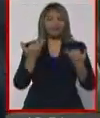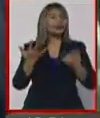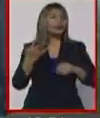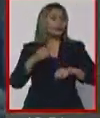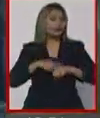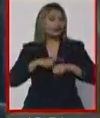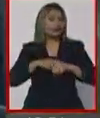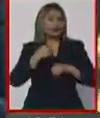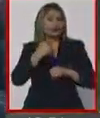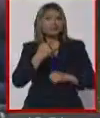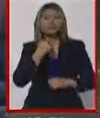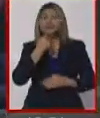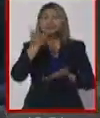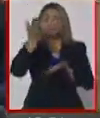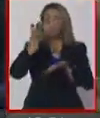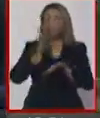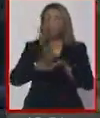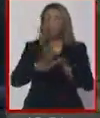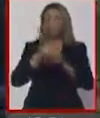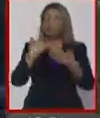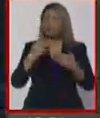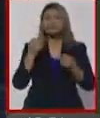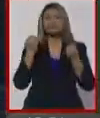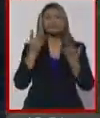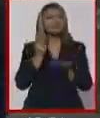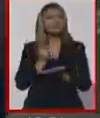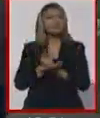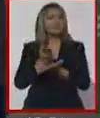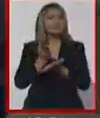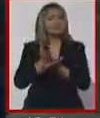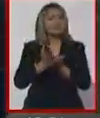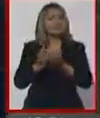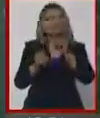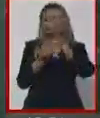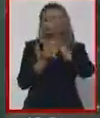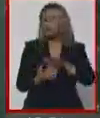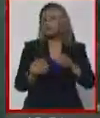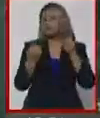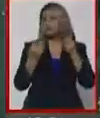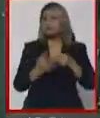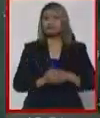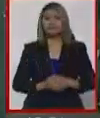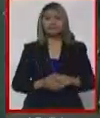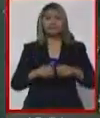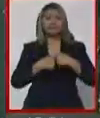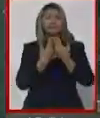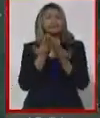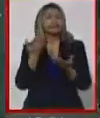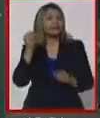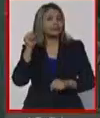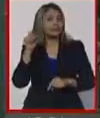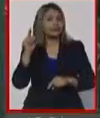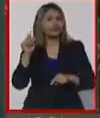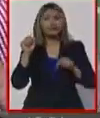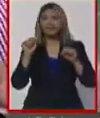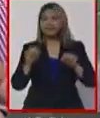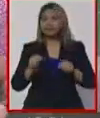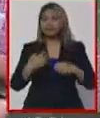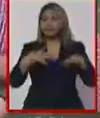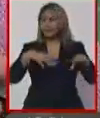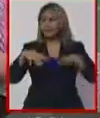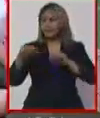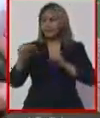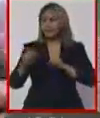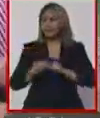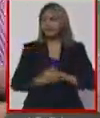hora de decir basta, basta de las agresiones psicológicas discriminatorias. Imagínense uno cómo uno